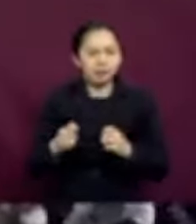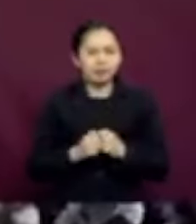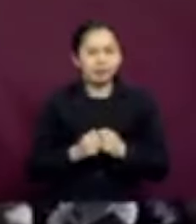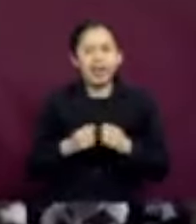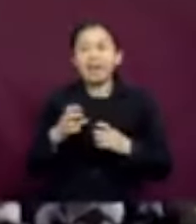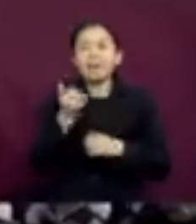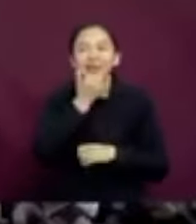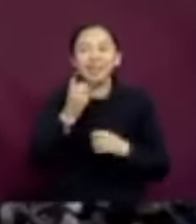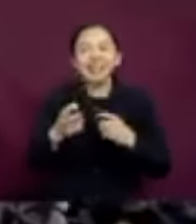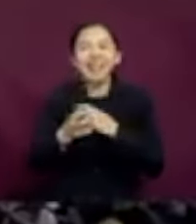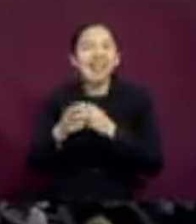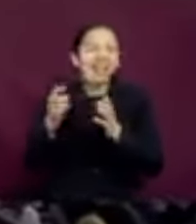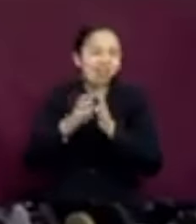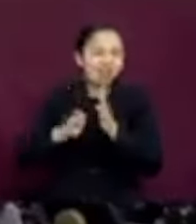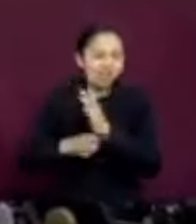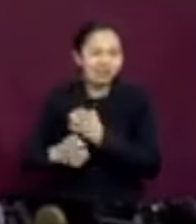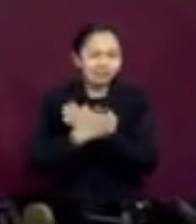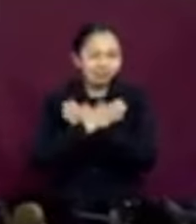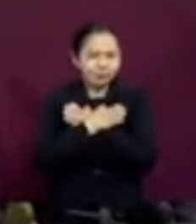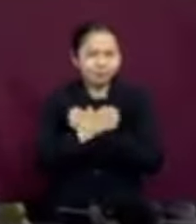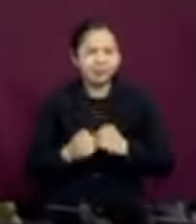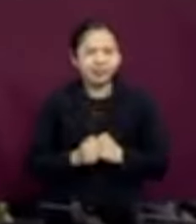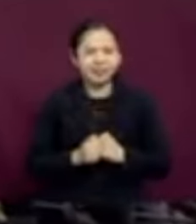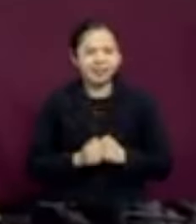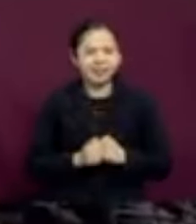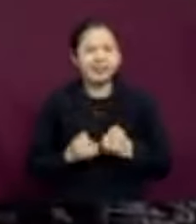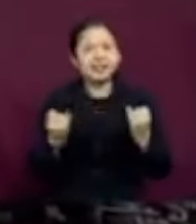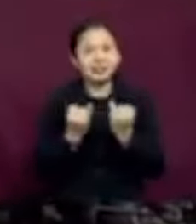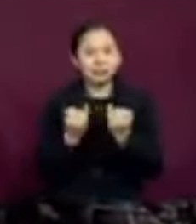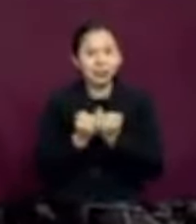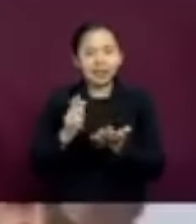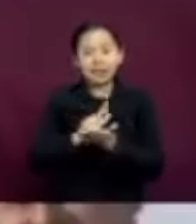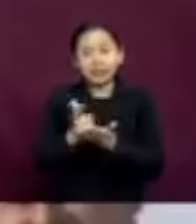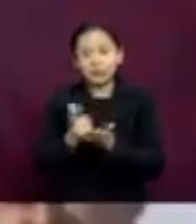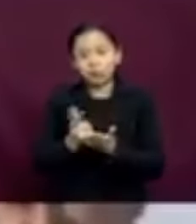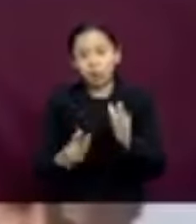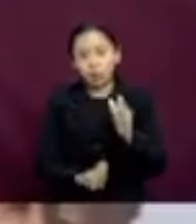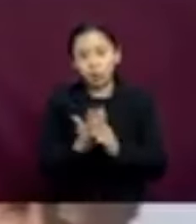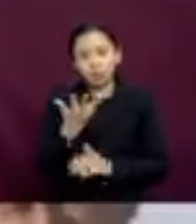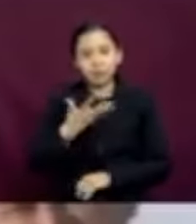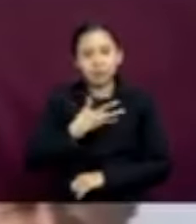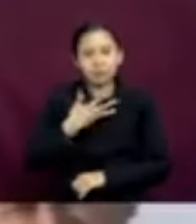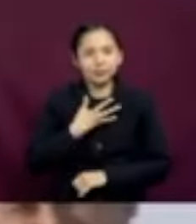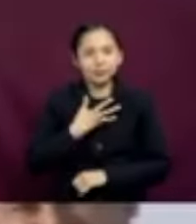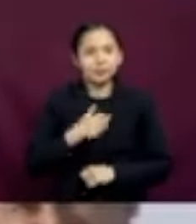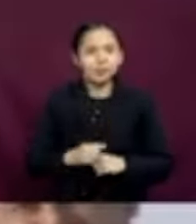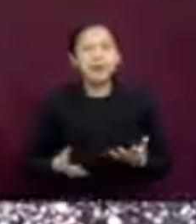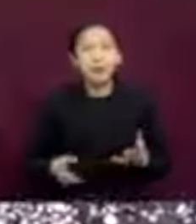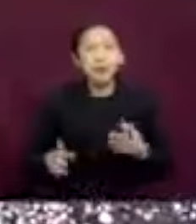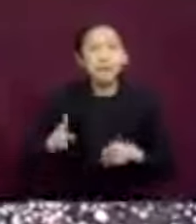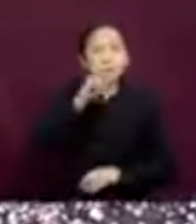2018 y dio a conocer 100 compromisos para el sexenio Asimismo la candidata anunció nuevos programas más destinados para las